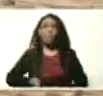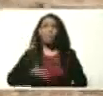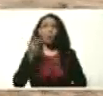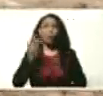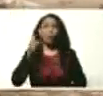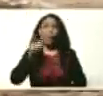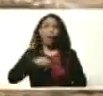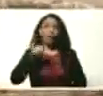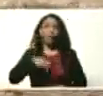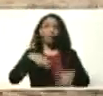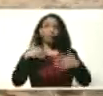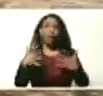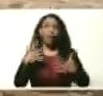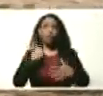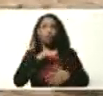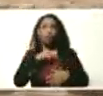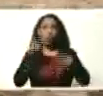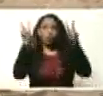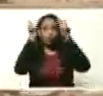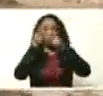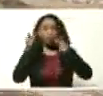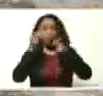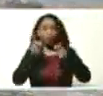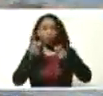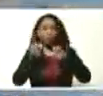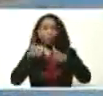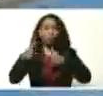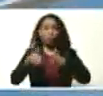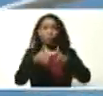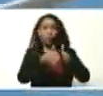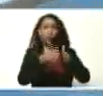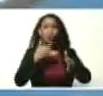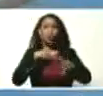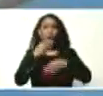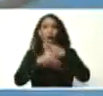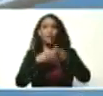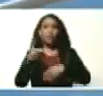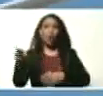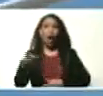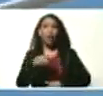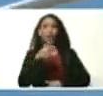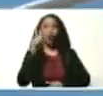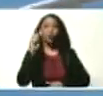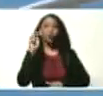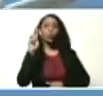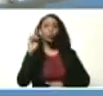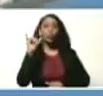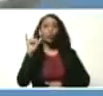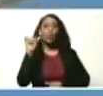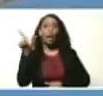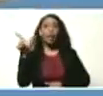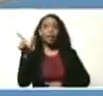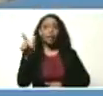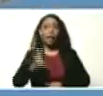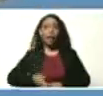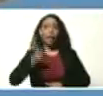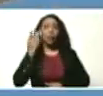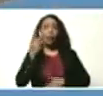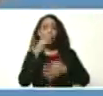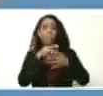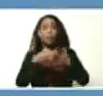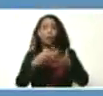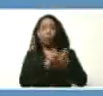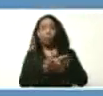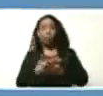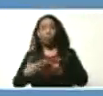presidente, es que estamos dragando la quebrada y estamos dragando el río Tuy, donde llegaron importantes materiales